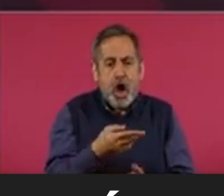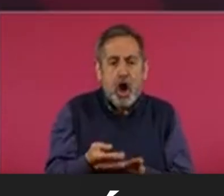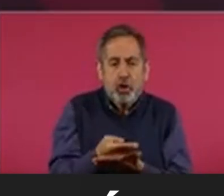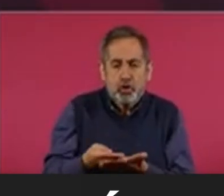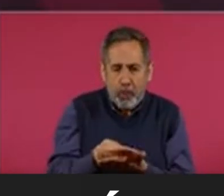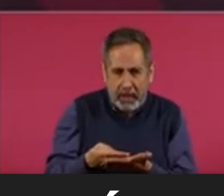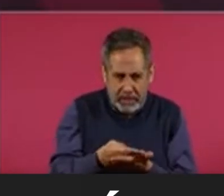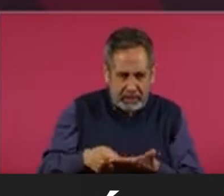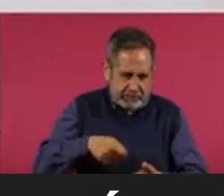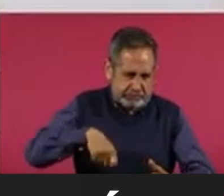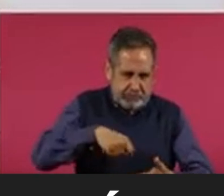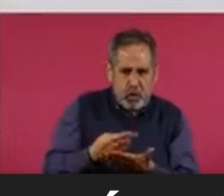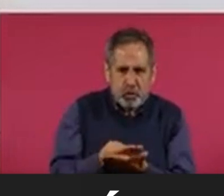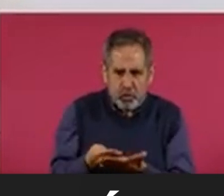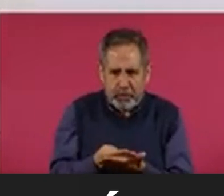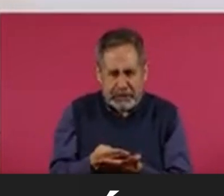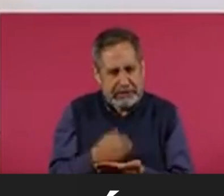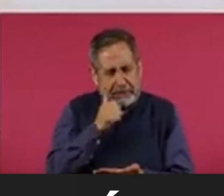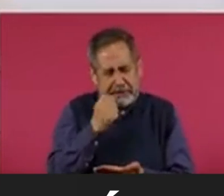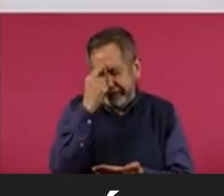de pasta,